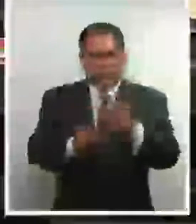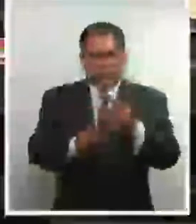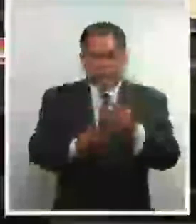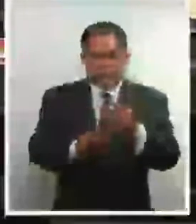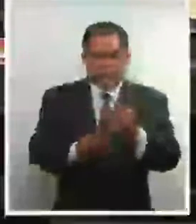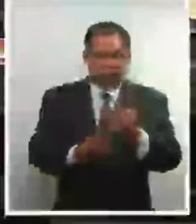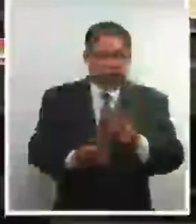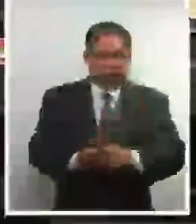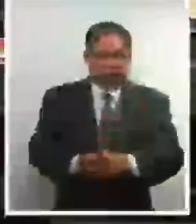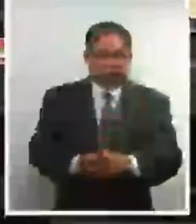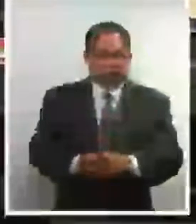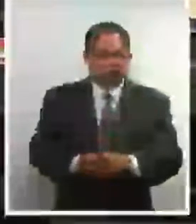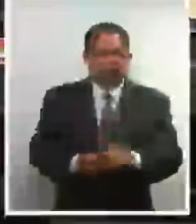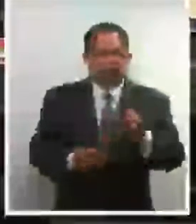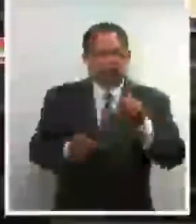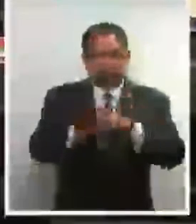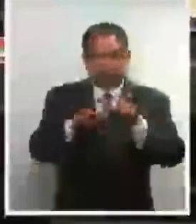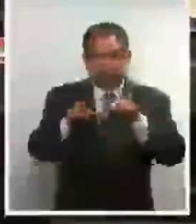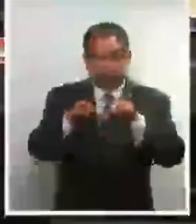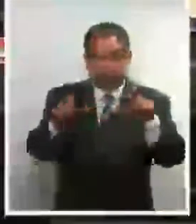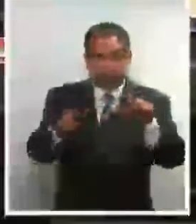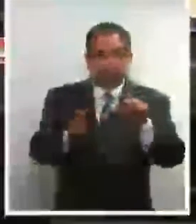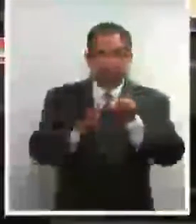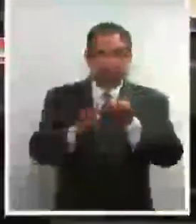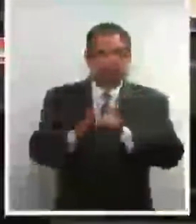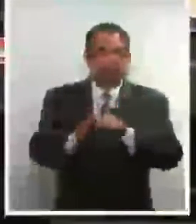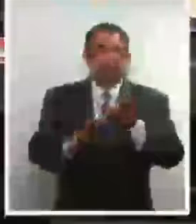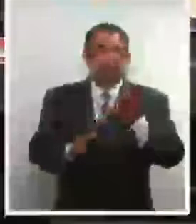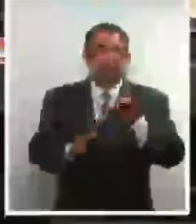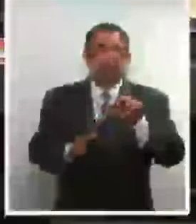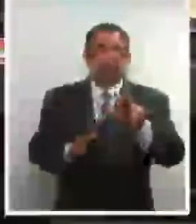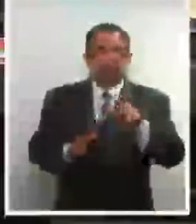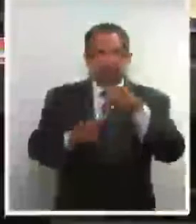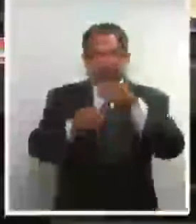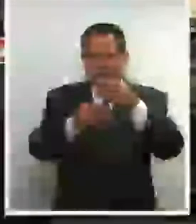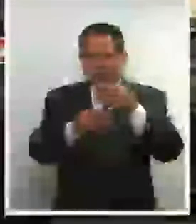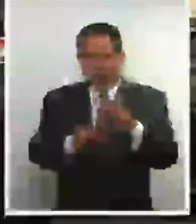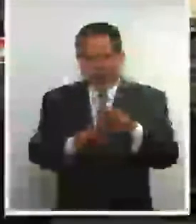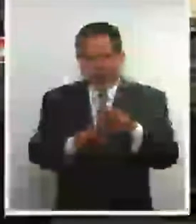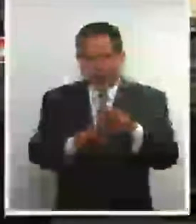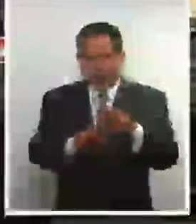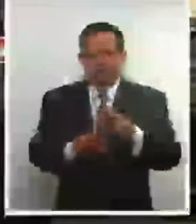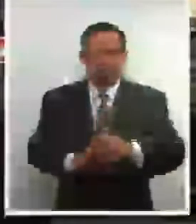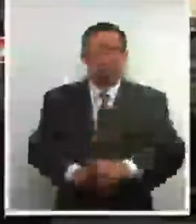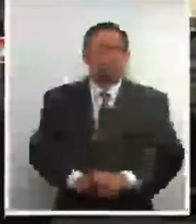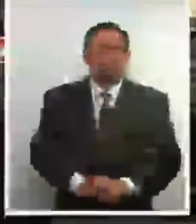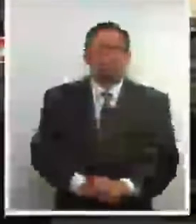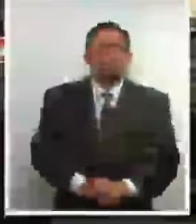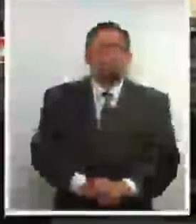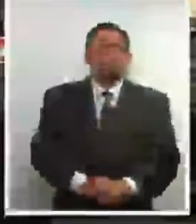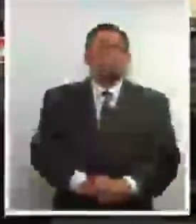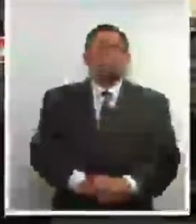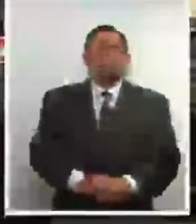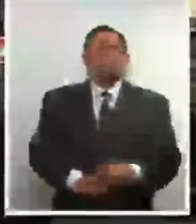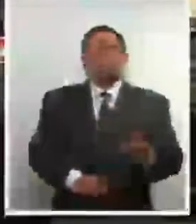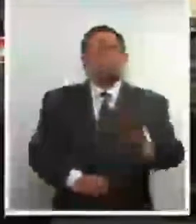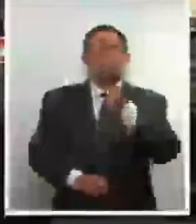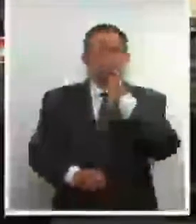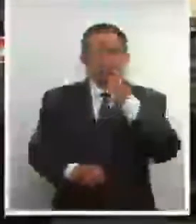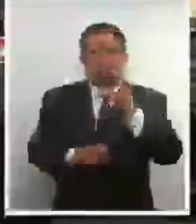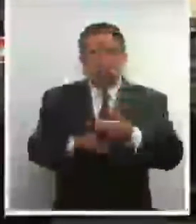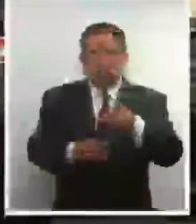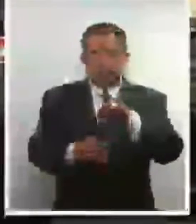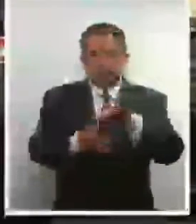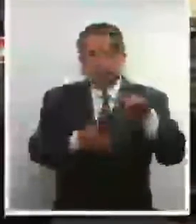ese sería el primer párrafo del artículo 48, recorriéndose los numerales subsecuentes. Consulte a la Secretaría